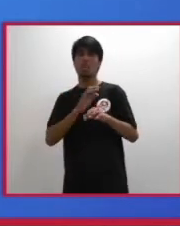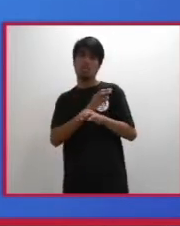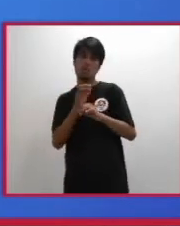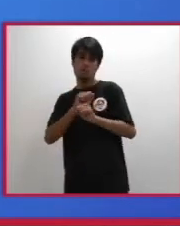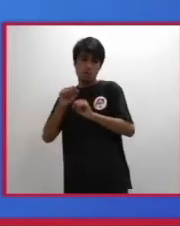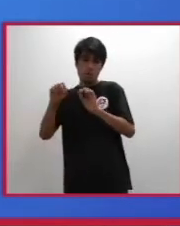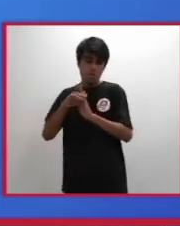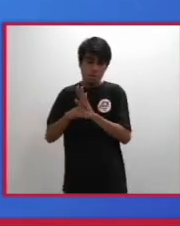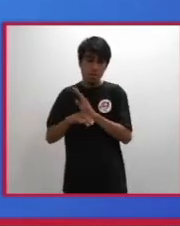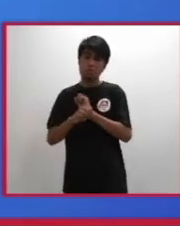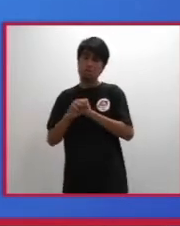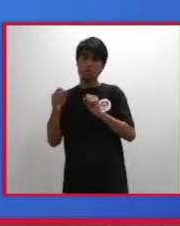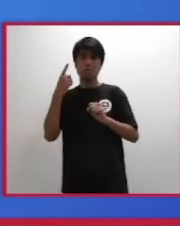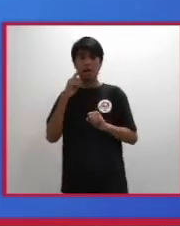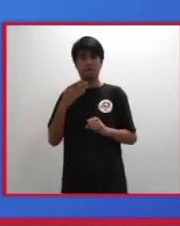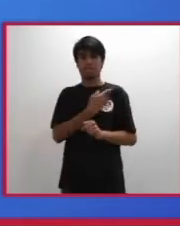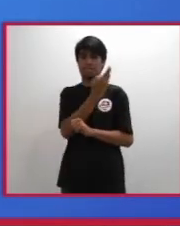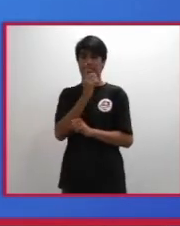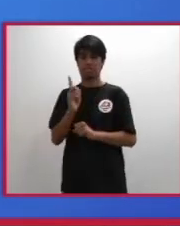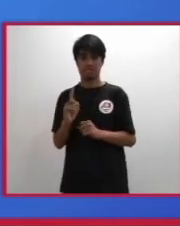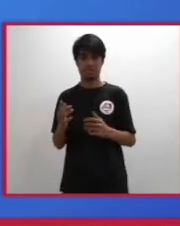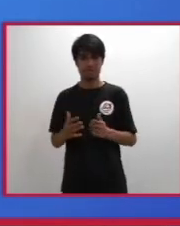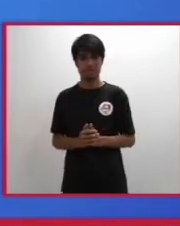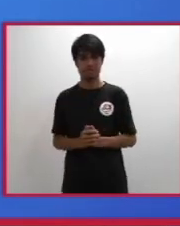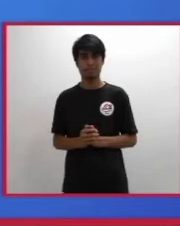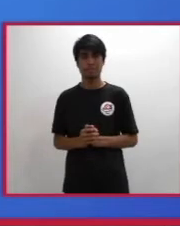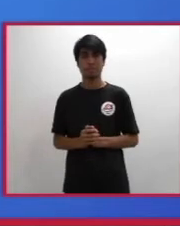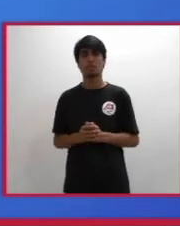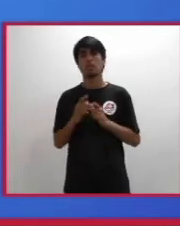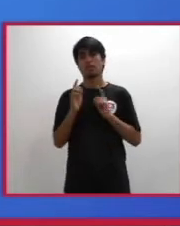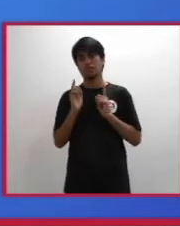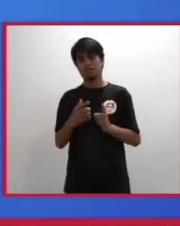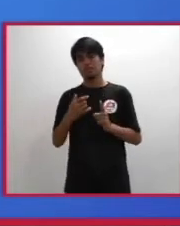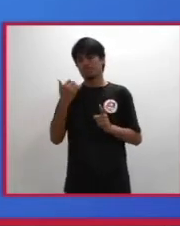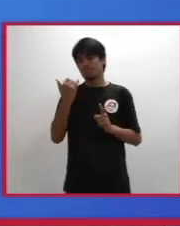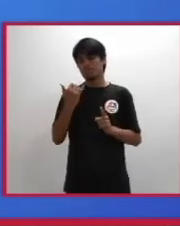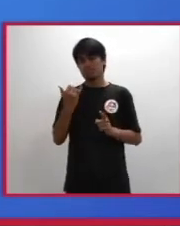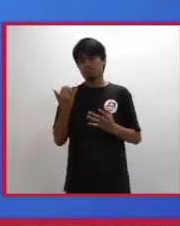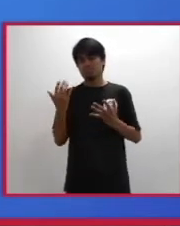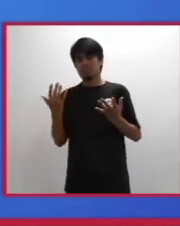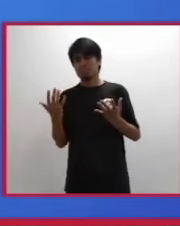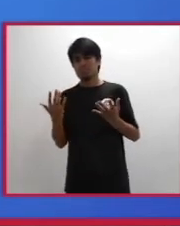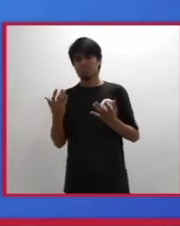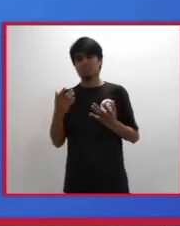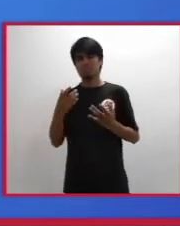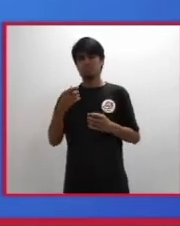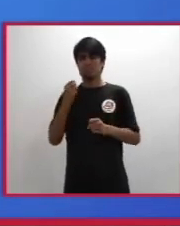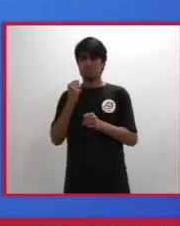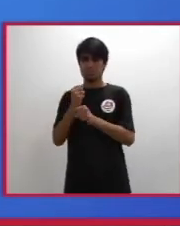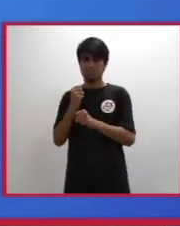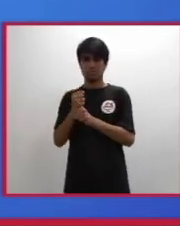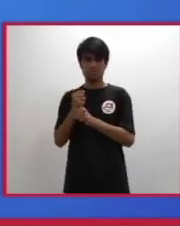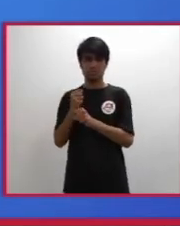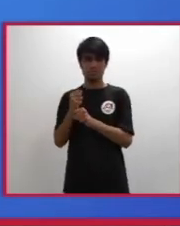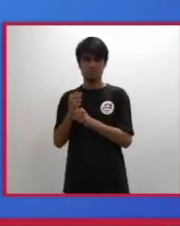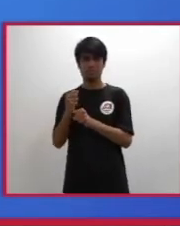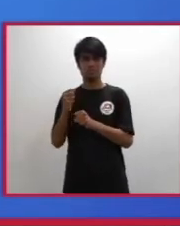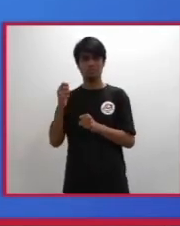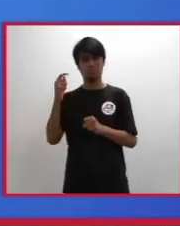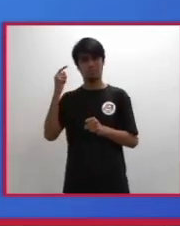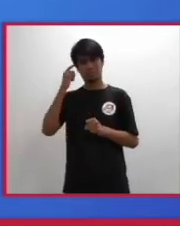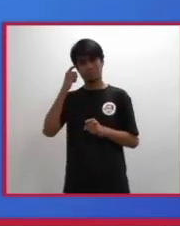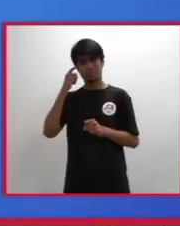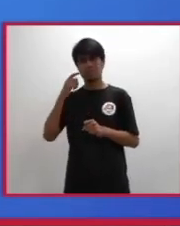accidentes. También tenemos, ¿verdad?, de que muchas veces existen trabajos que se